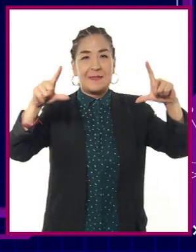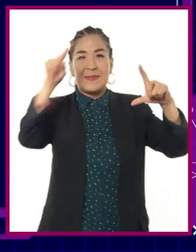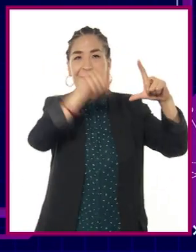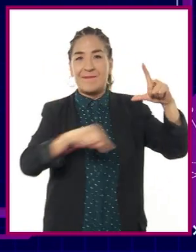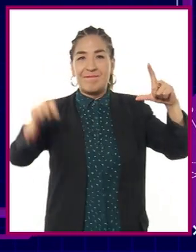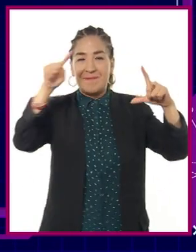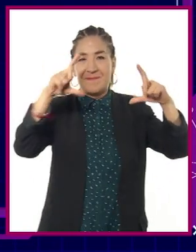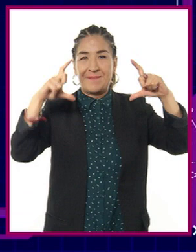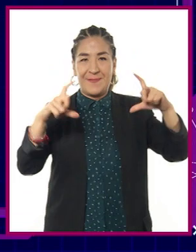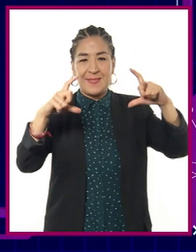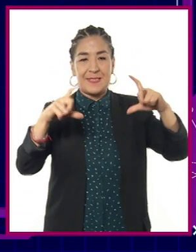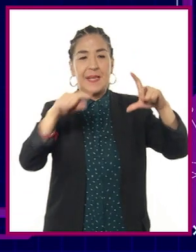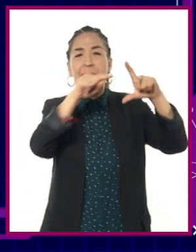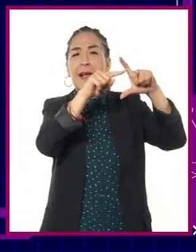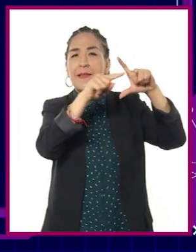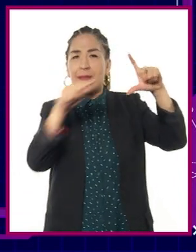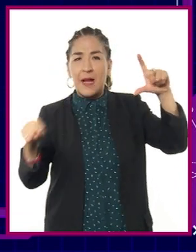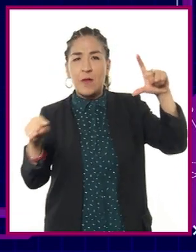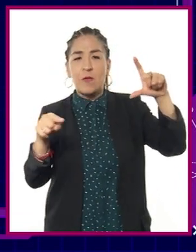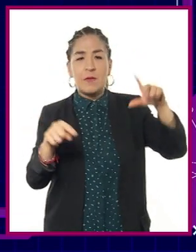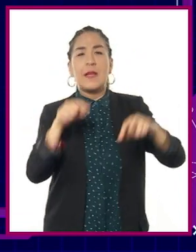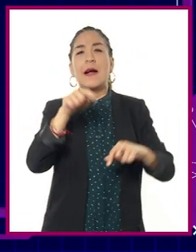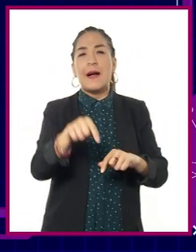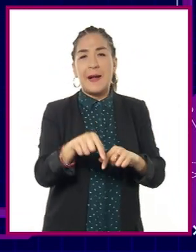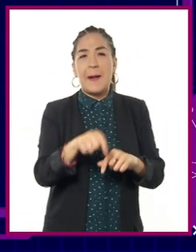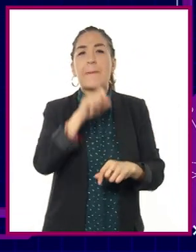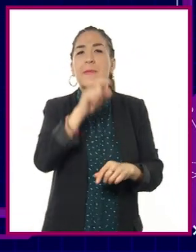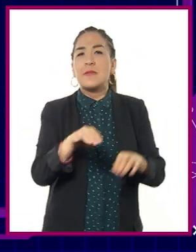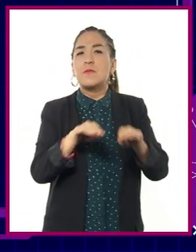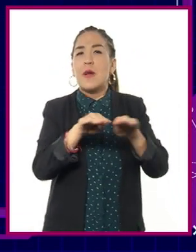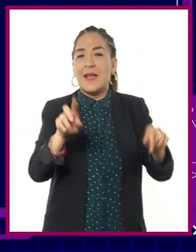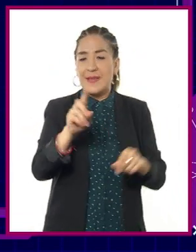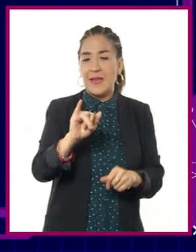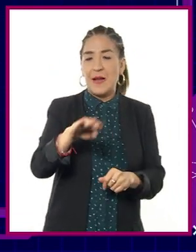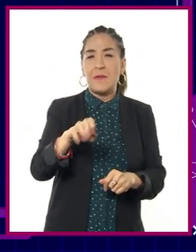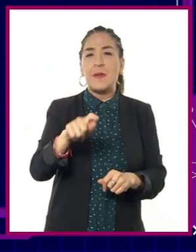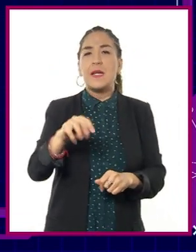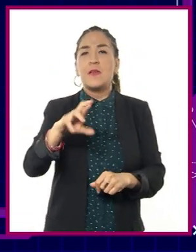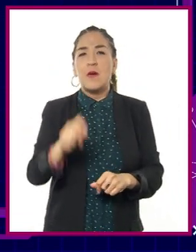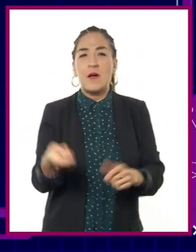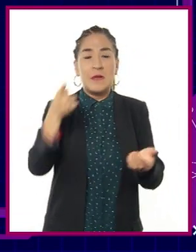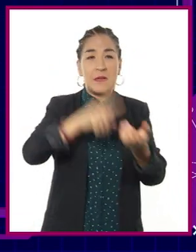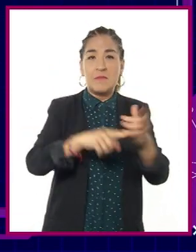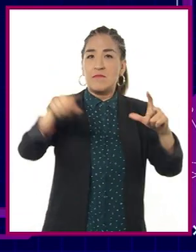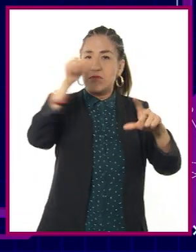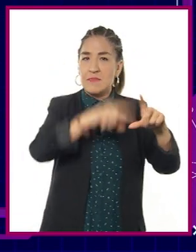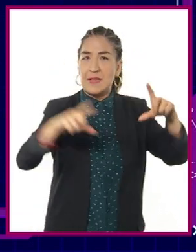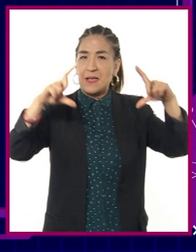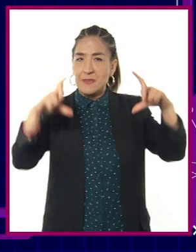inscrito en una circunferencia es el diámetro de la circunferencia.